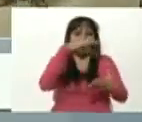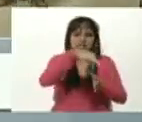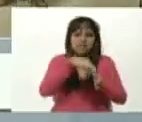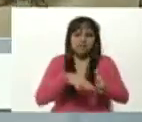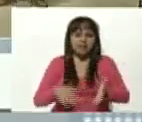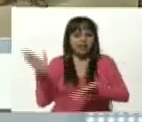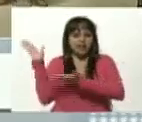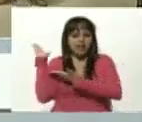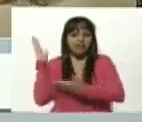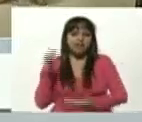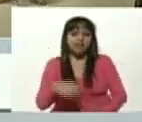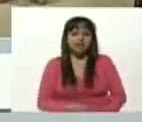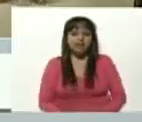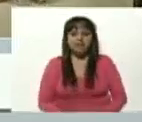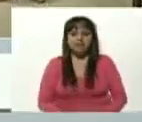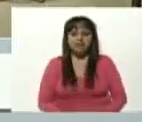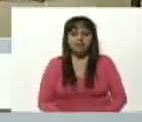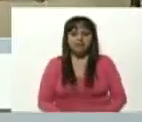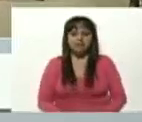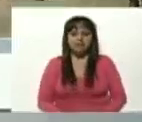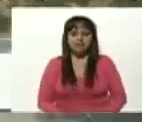¡Adelante!